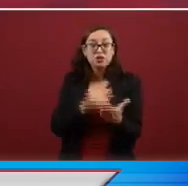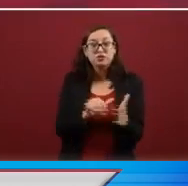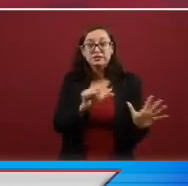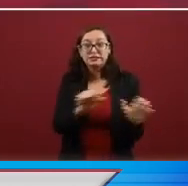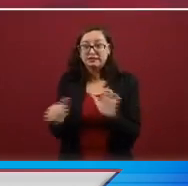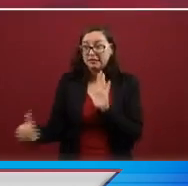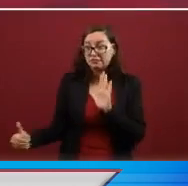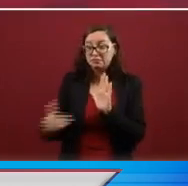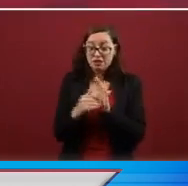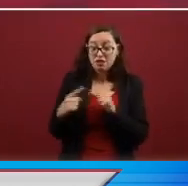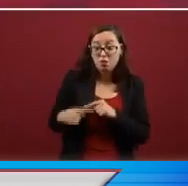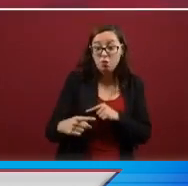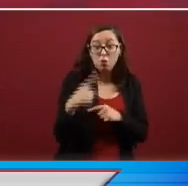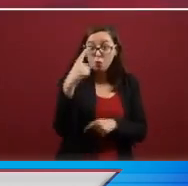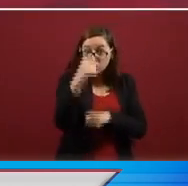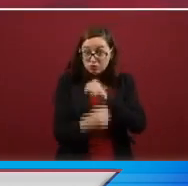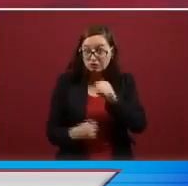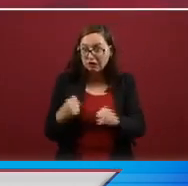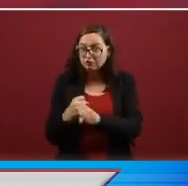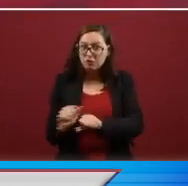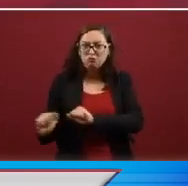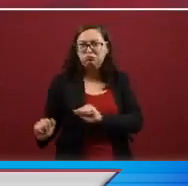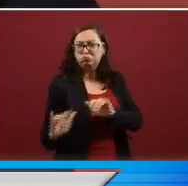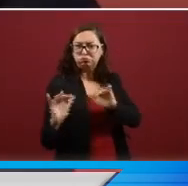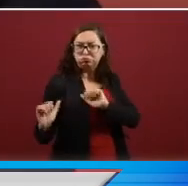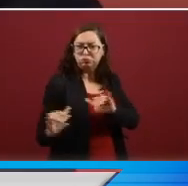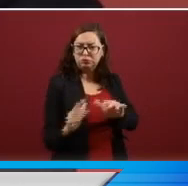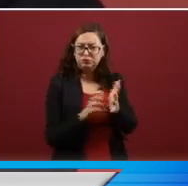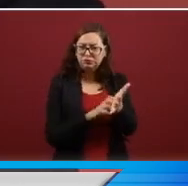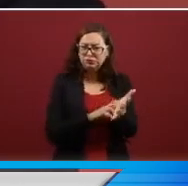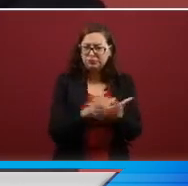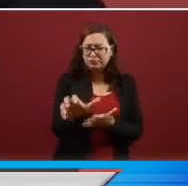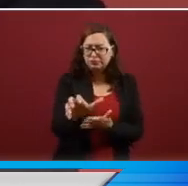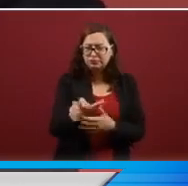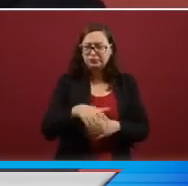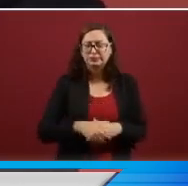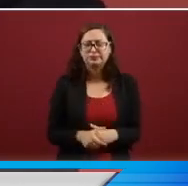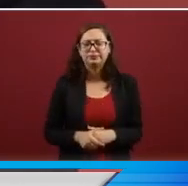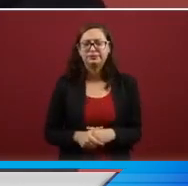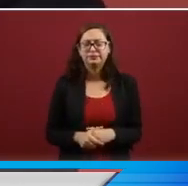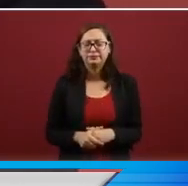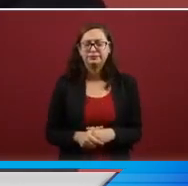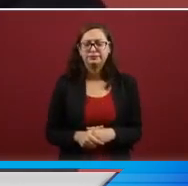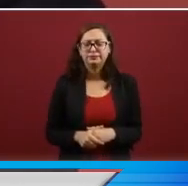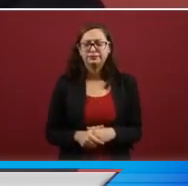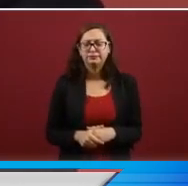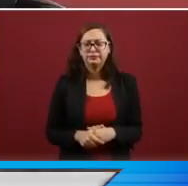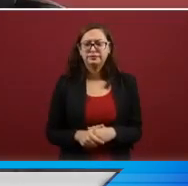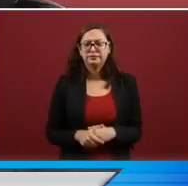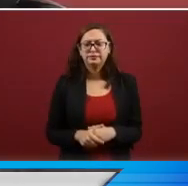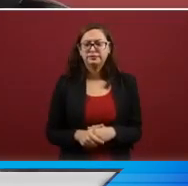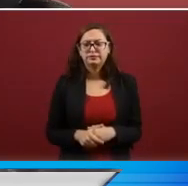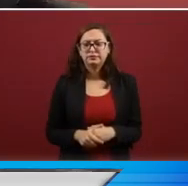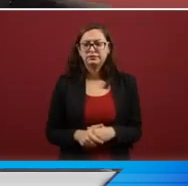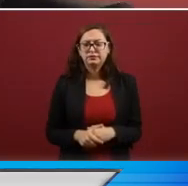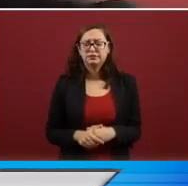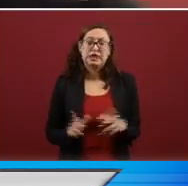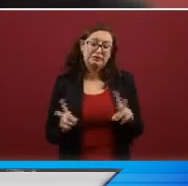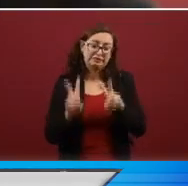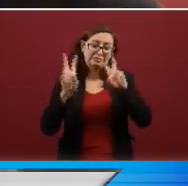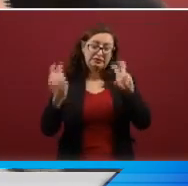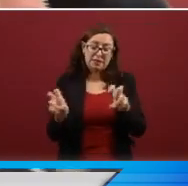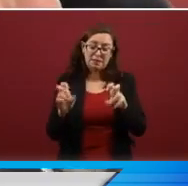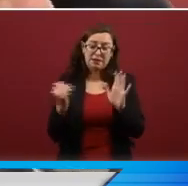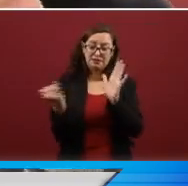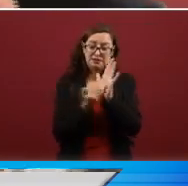Plan Migratorio de México y evaluación de este plan migratorio en 45 días. Reitera que se trató de un acuerdo migratorio y no hay acuerdos de